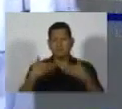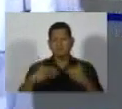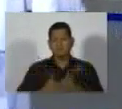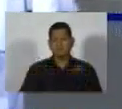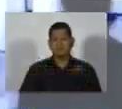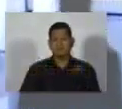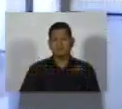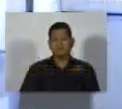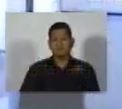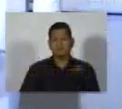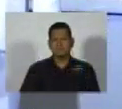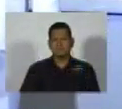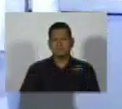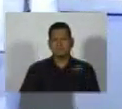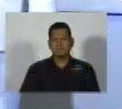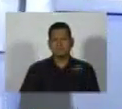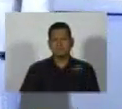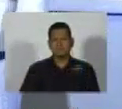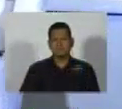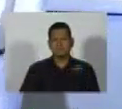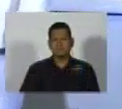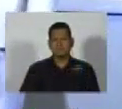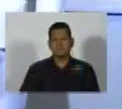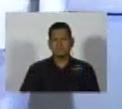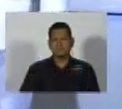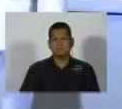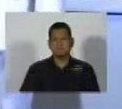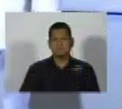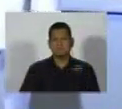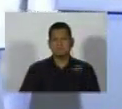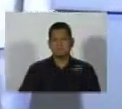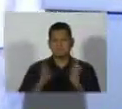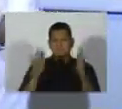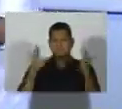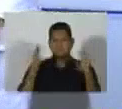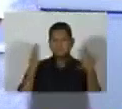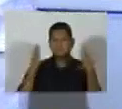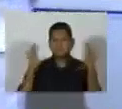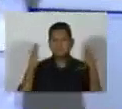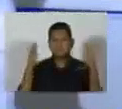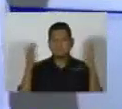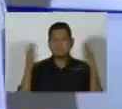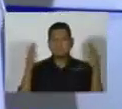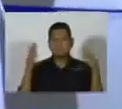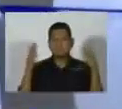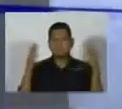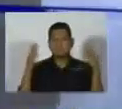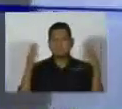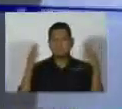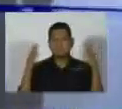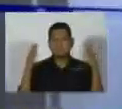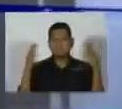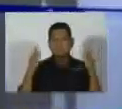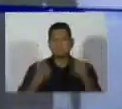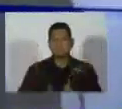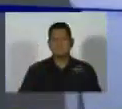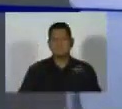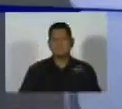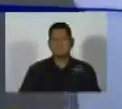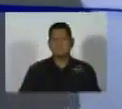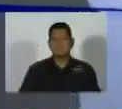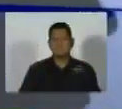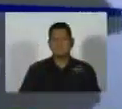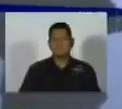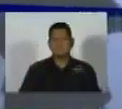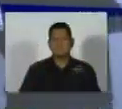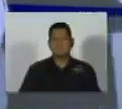maduro y la oposición venezolana lleguen a un acuerdo para finales de este año cortizo aseguró que no coincide que la